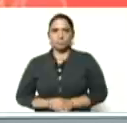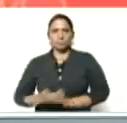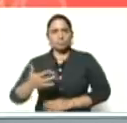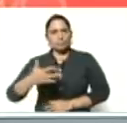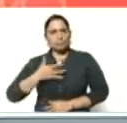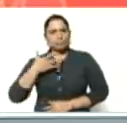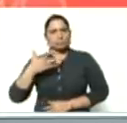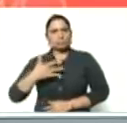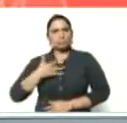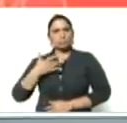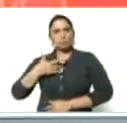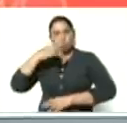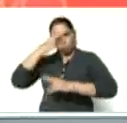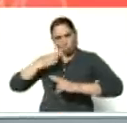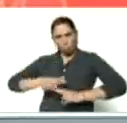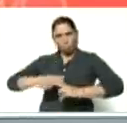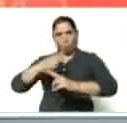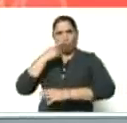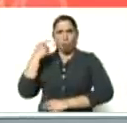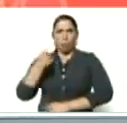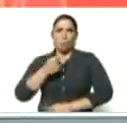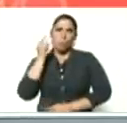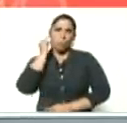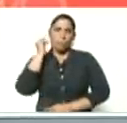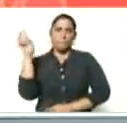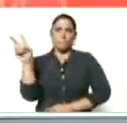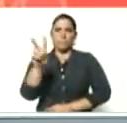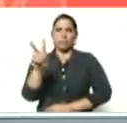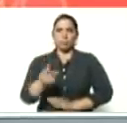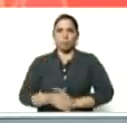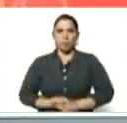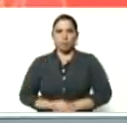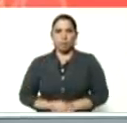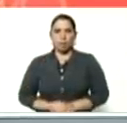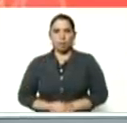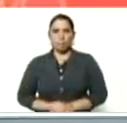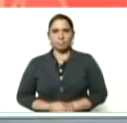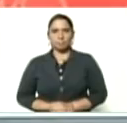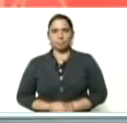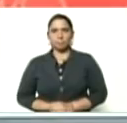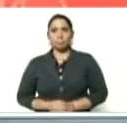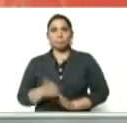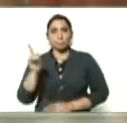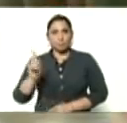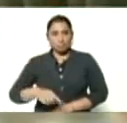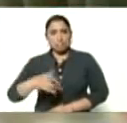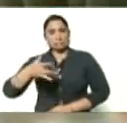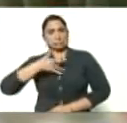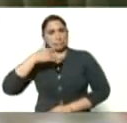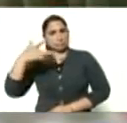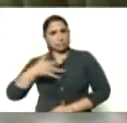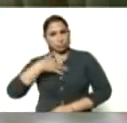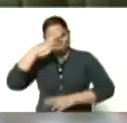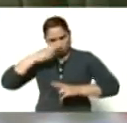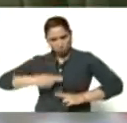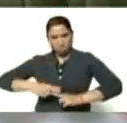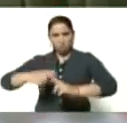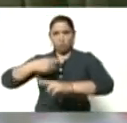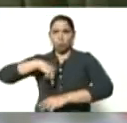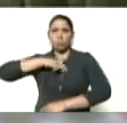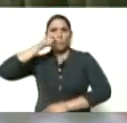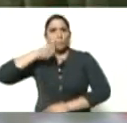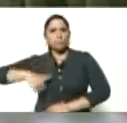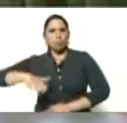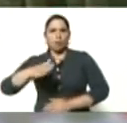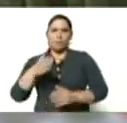Sentido homenaje del hombre y la mujer venezolana. Sentido homenaje de nuestro pueblo a su líder,